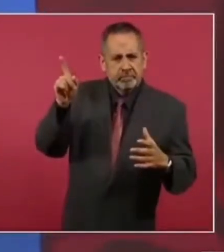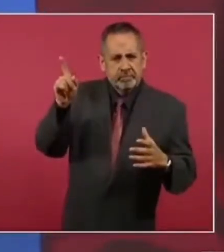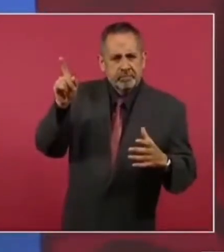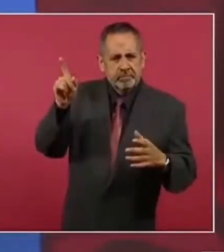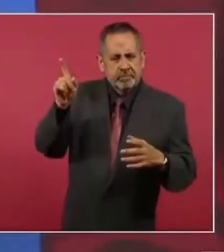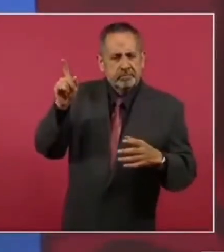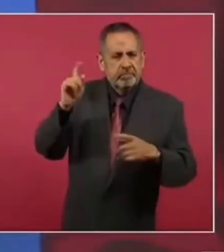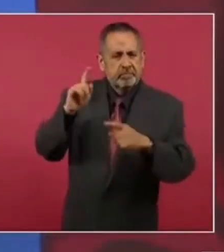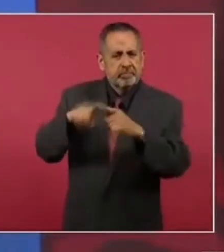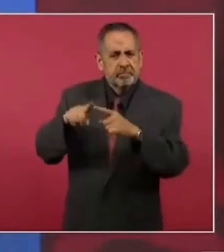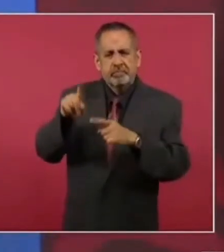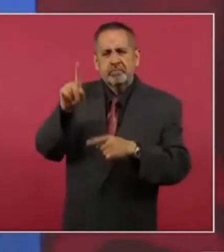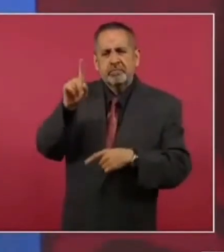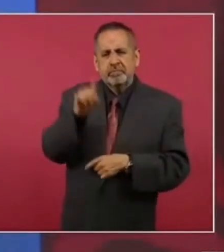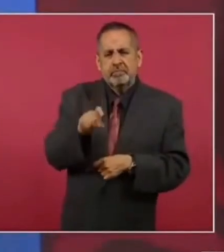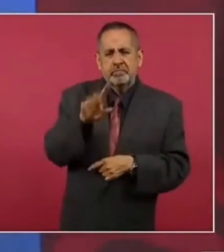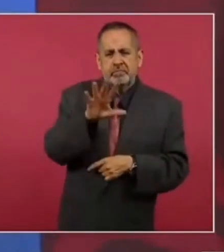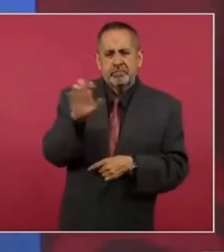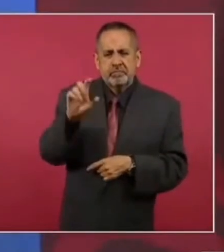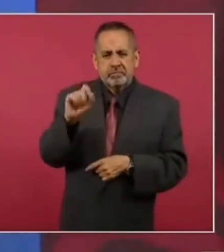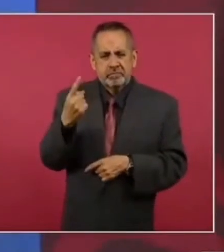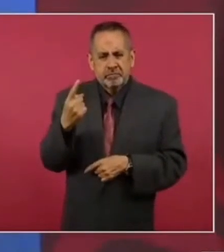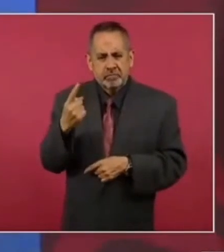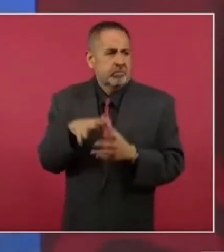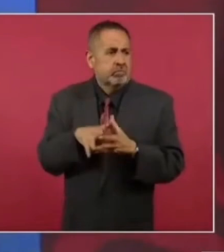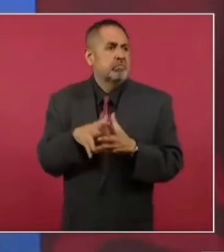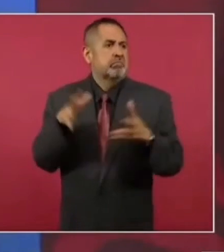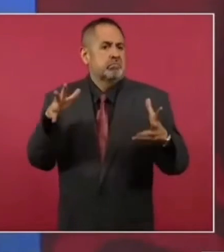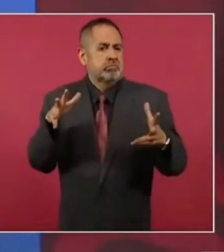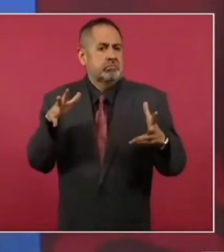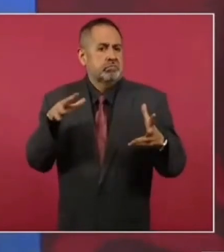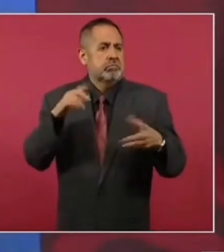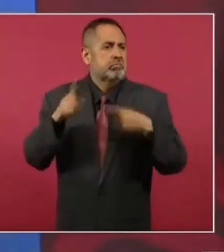en 1521,